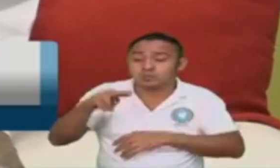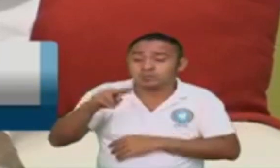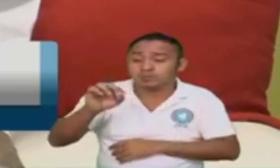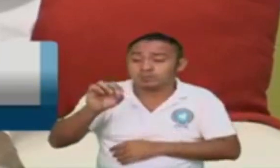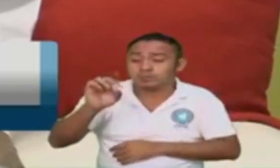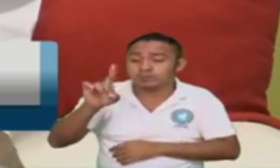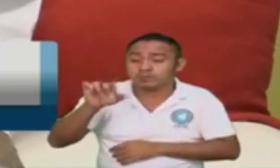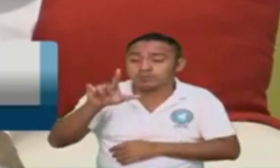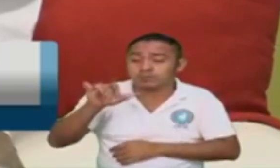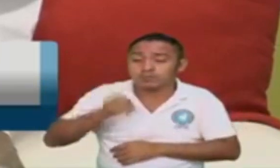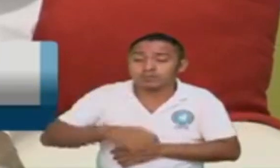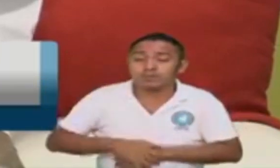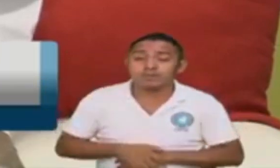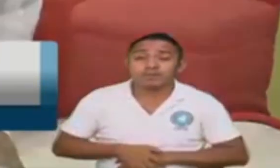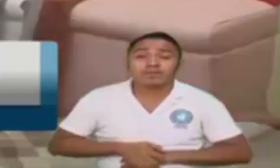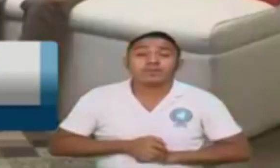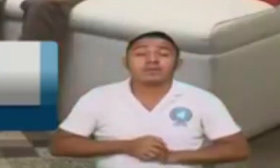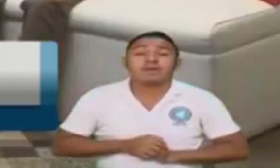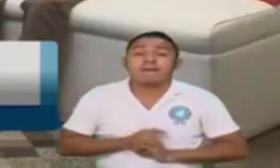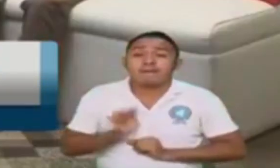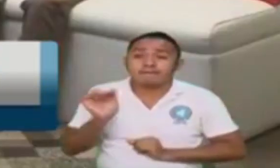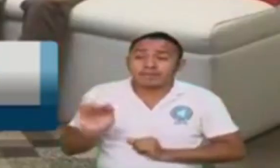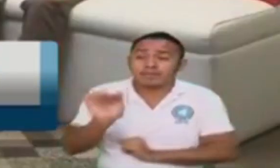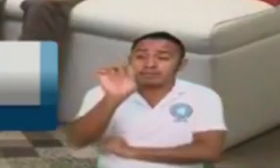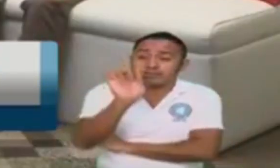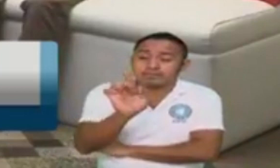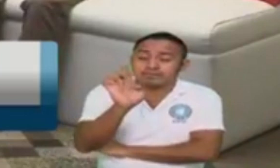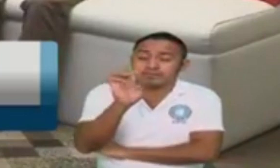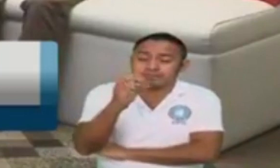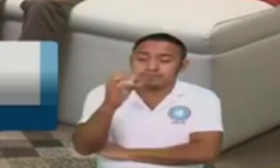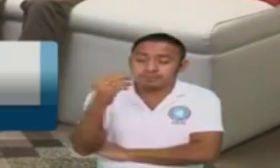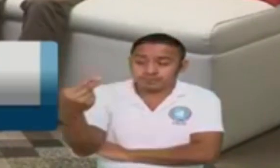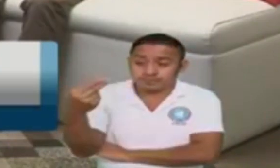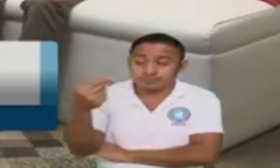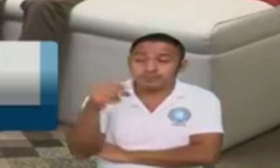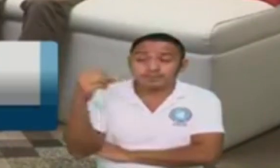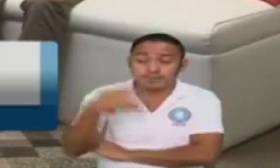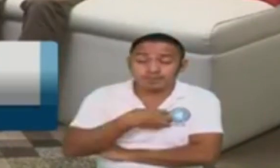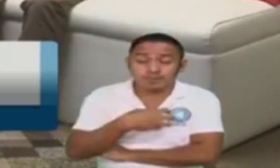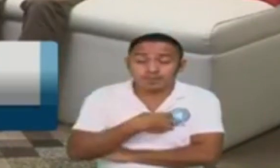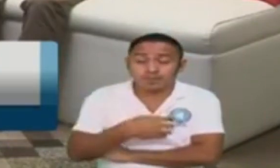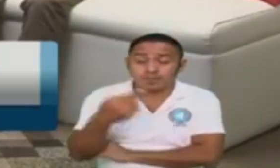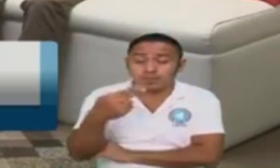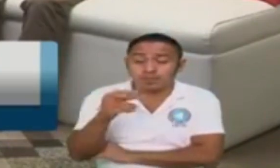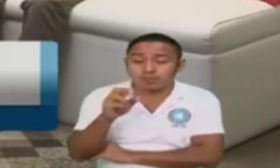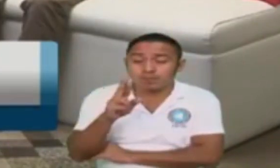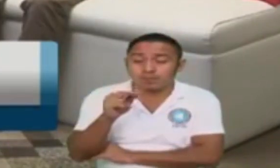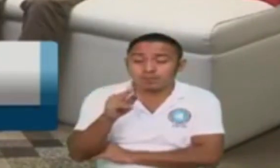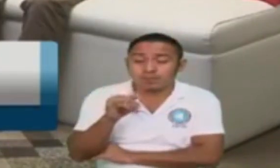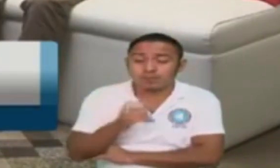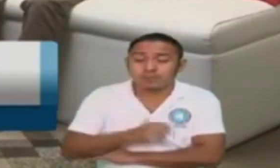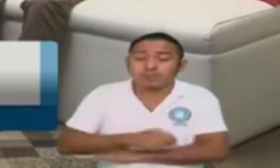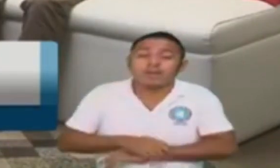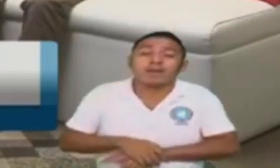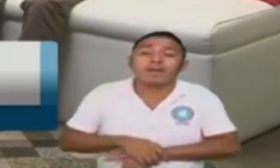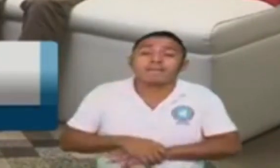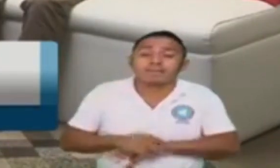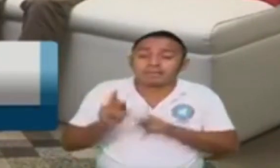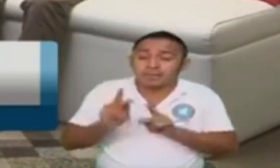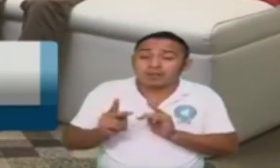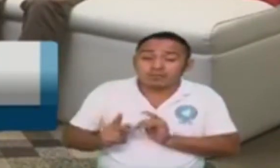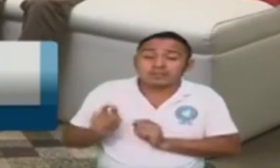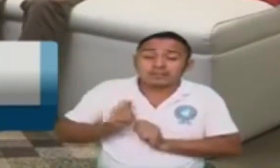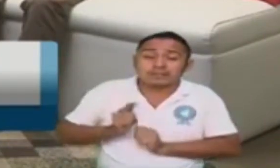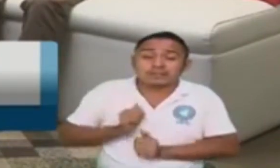y que tiene el valor de TSH, que es el valor de la hormona, elevado, pues. O sea, en un paciente que tiene